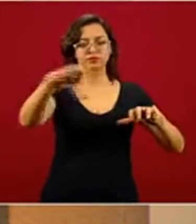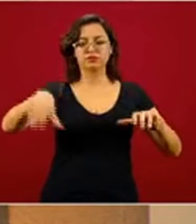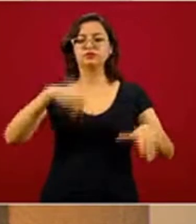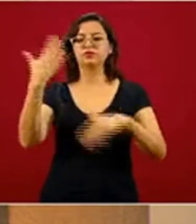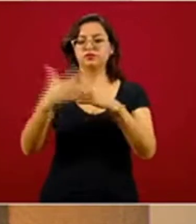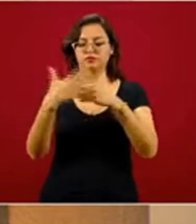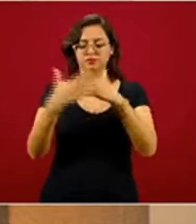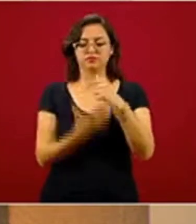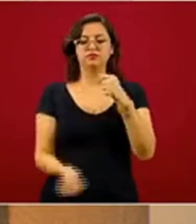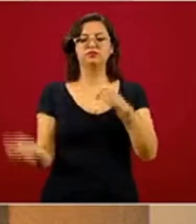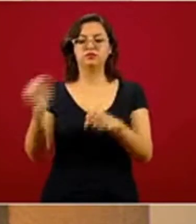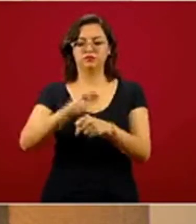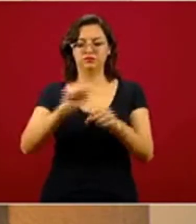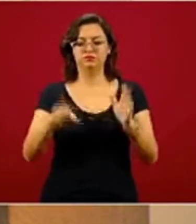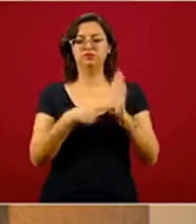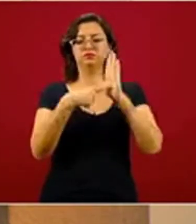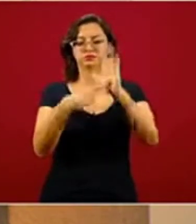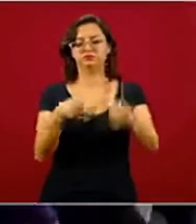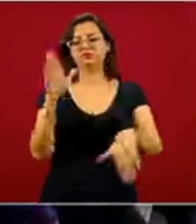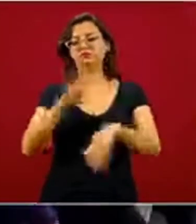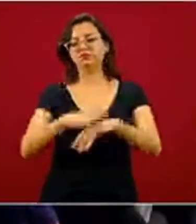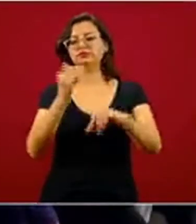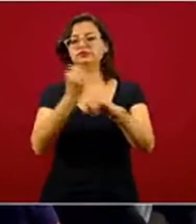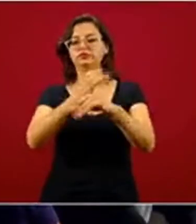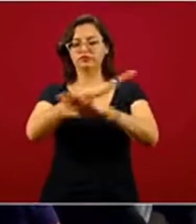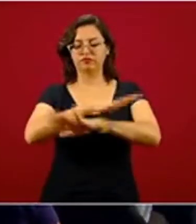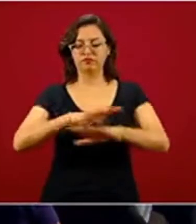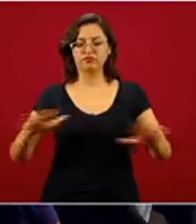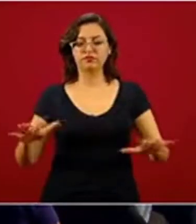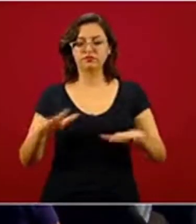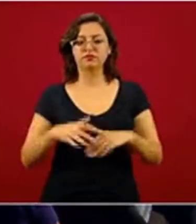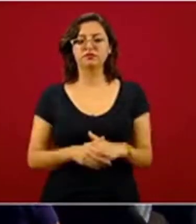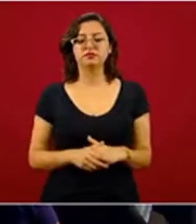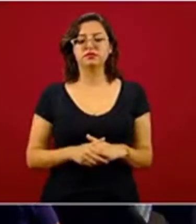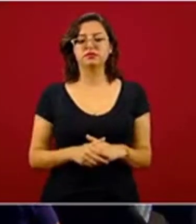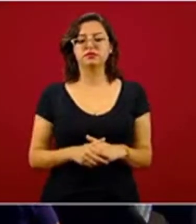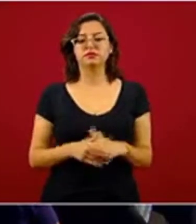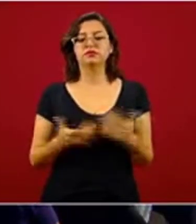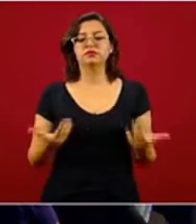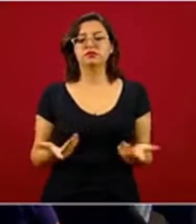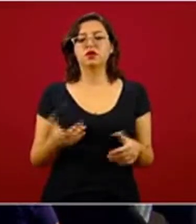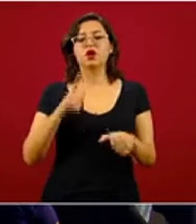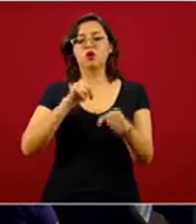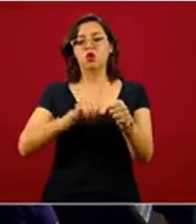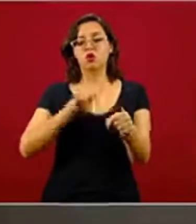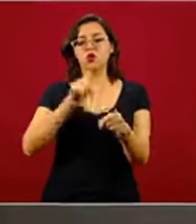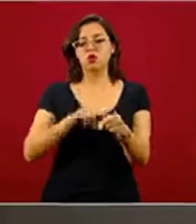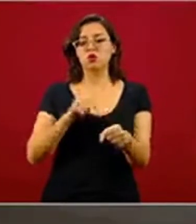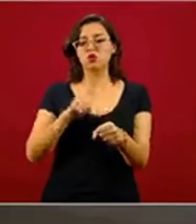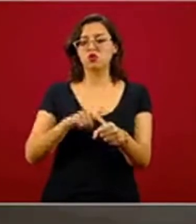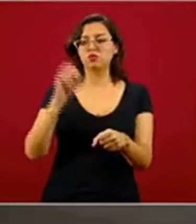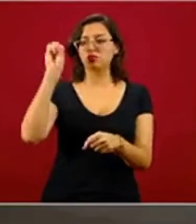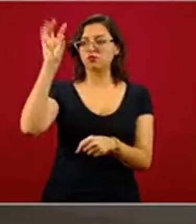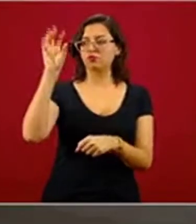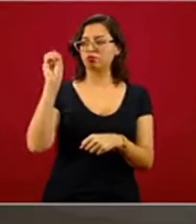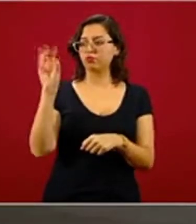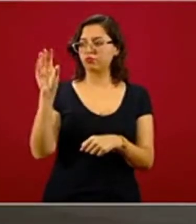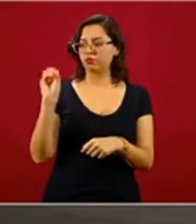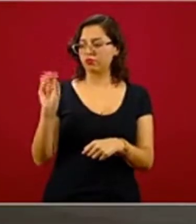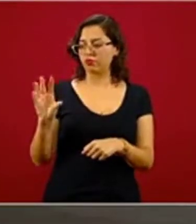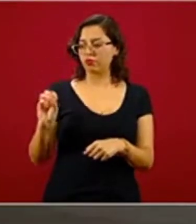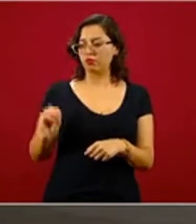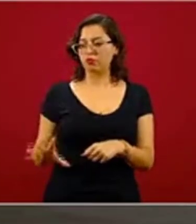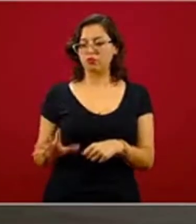se estará reforzando la información en base a una semaforización que tendrá como objetivo precisamente